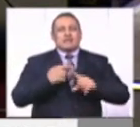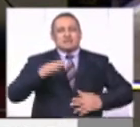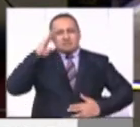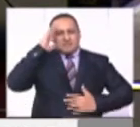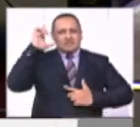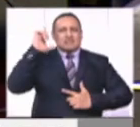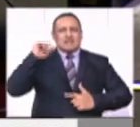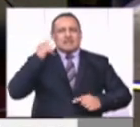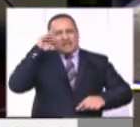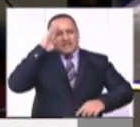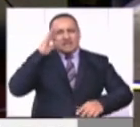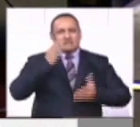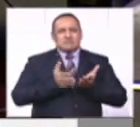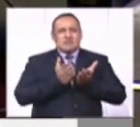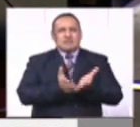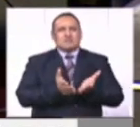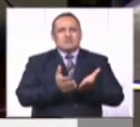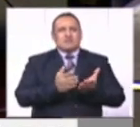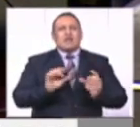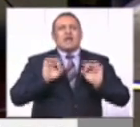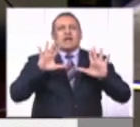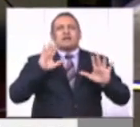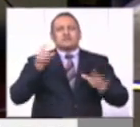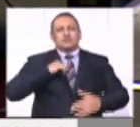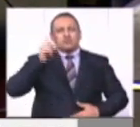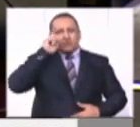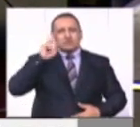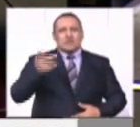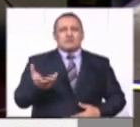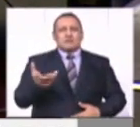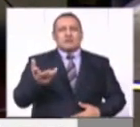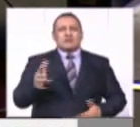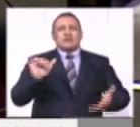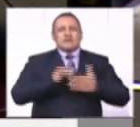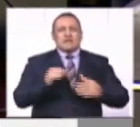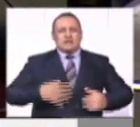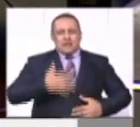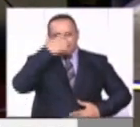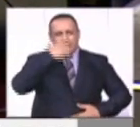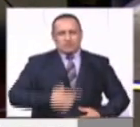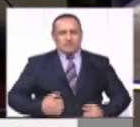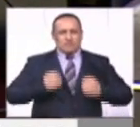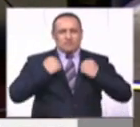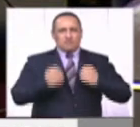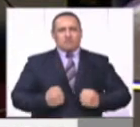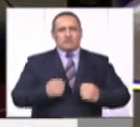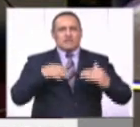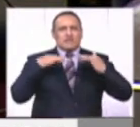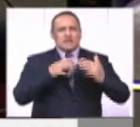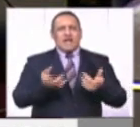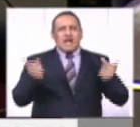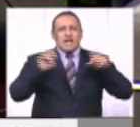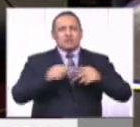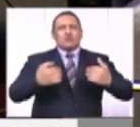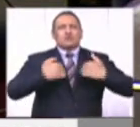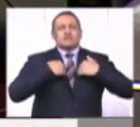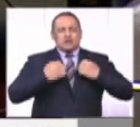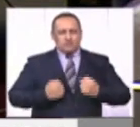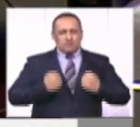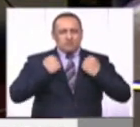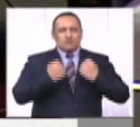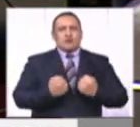de un ex Marino Acaso no sabe que el guerrero hasta cuando tenga el último